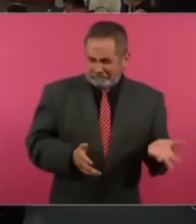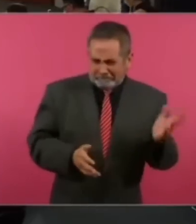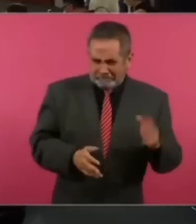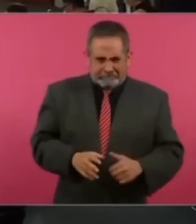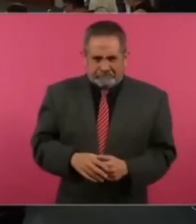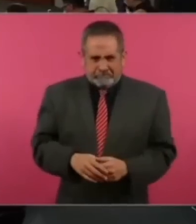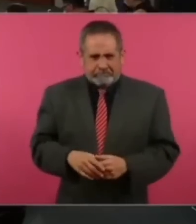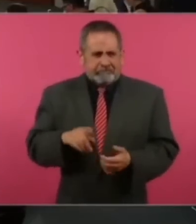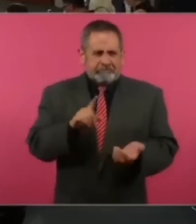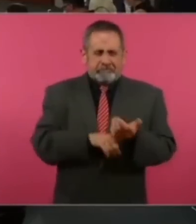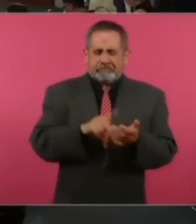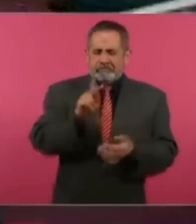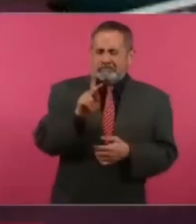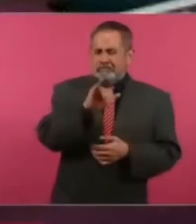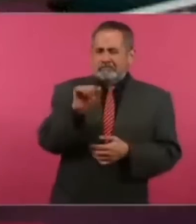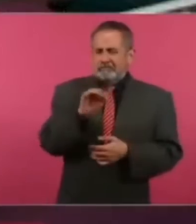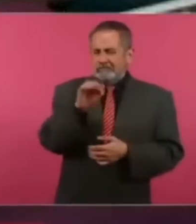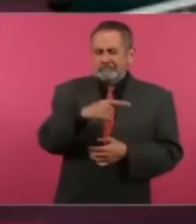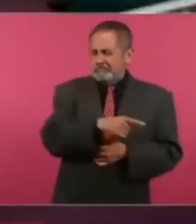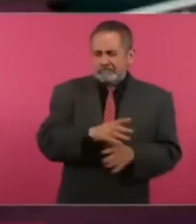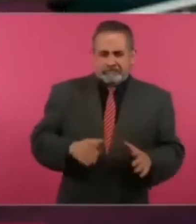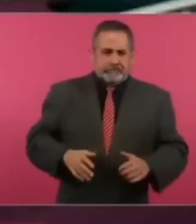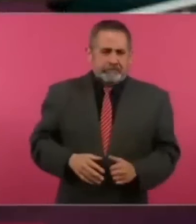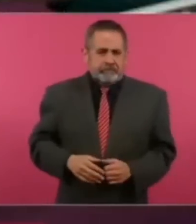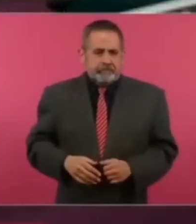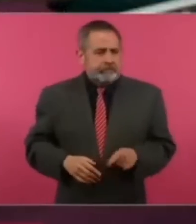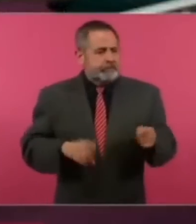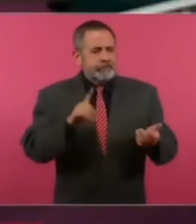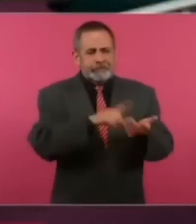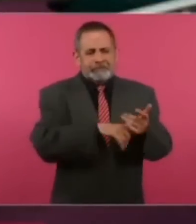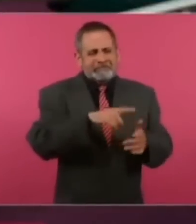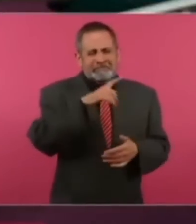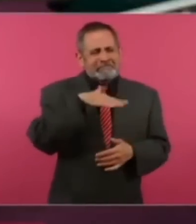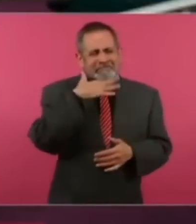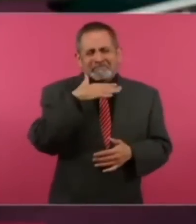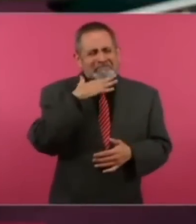el Poder Judicial, y muy echado a perder,